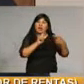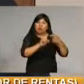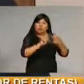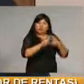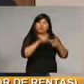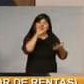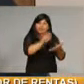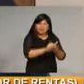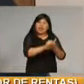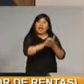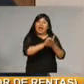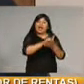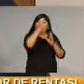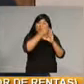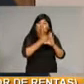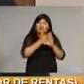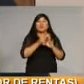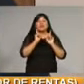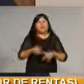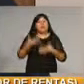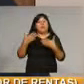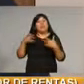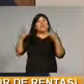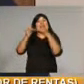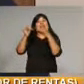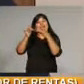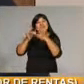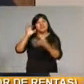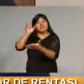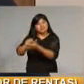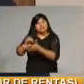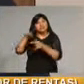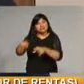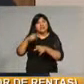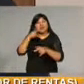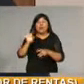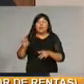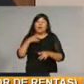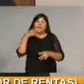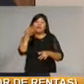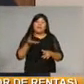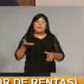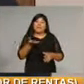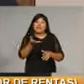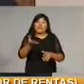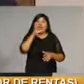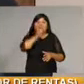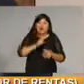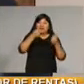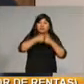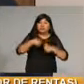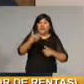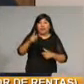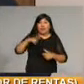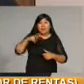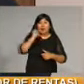sino que con la obtención de una clave fiscal pueden formalizar digamos su plan a través de la web lo pueden hacer